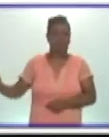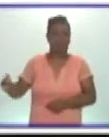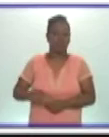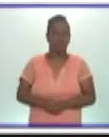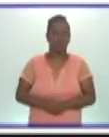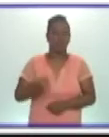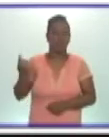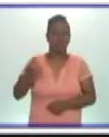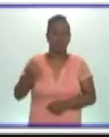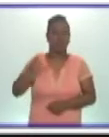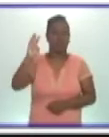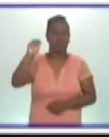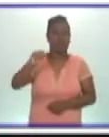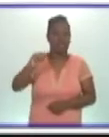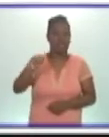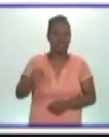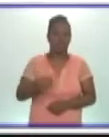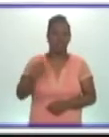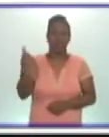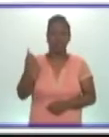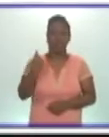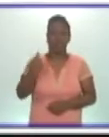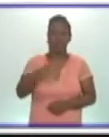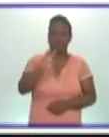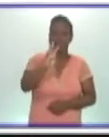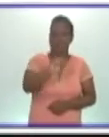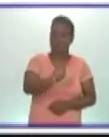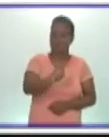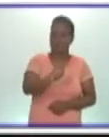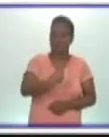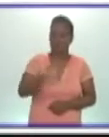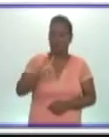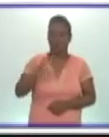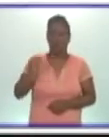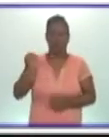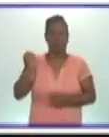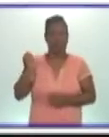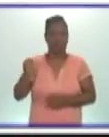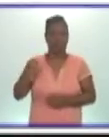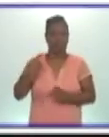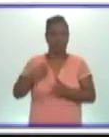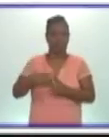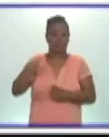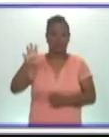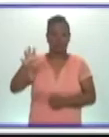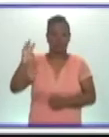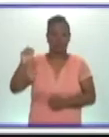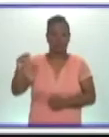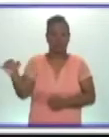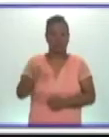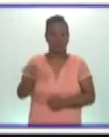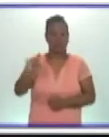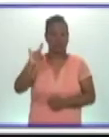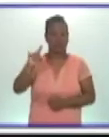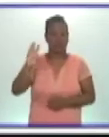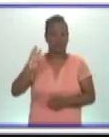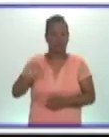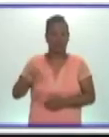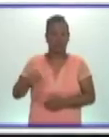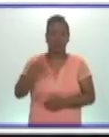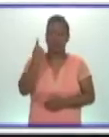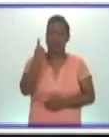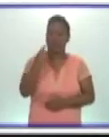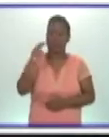primero está la m, así que me voy con las letras m. 4m más 5m son 9m, y una n más